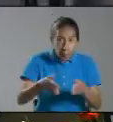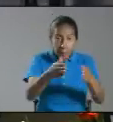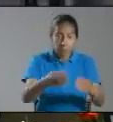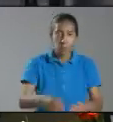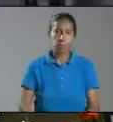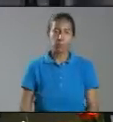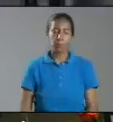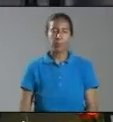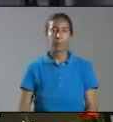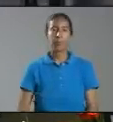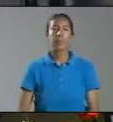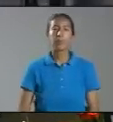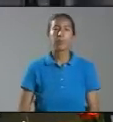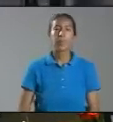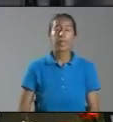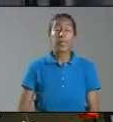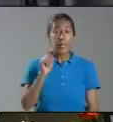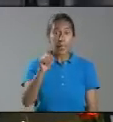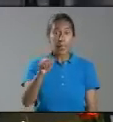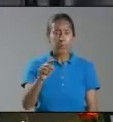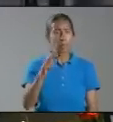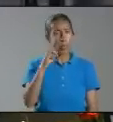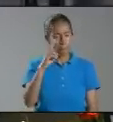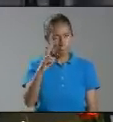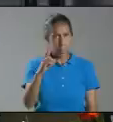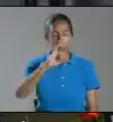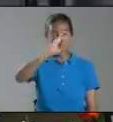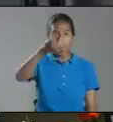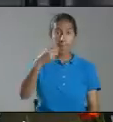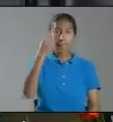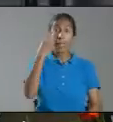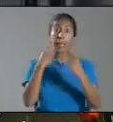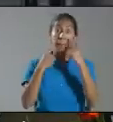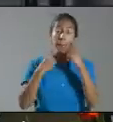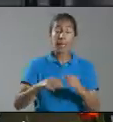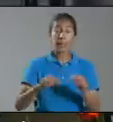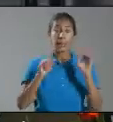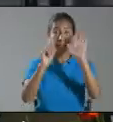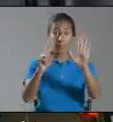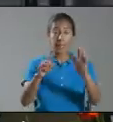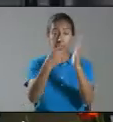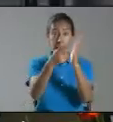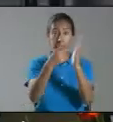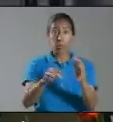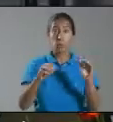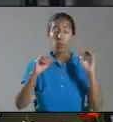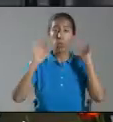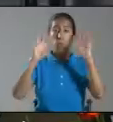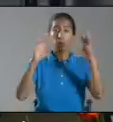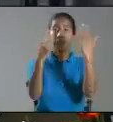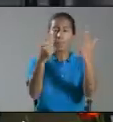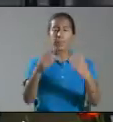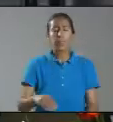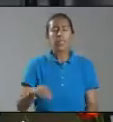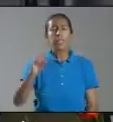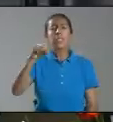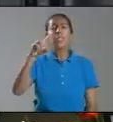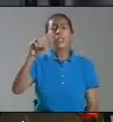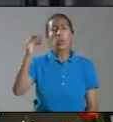En ese camino hay sendas. Eso es lo que me da a entender a mí Jeremías 6:16. Porque si no, porque dice, pregunten por las sendas.